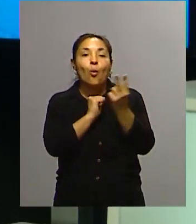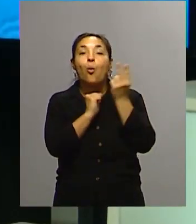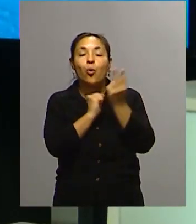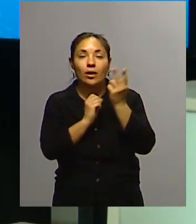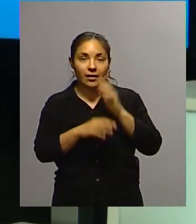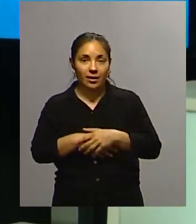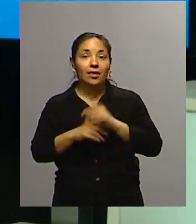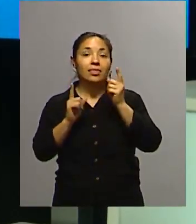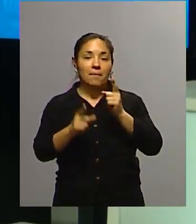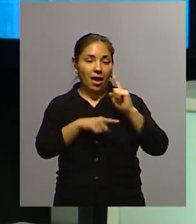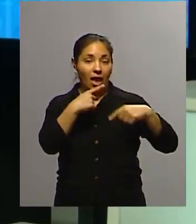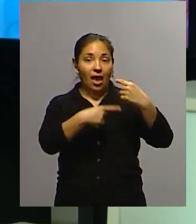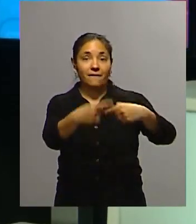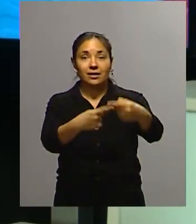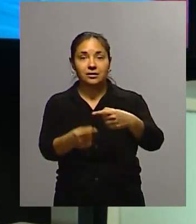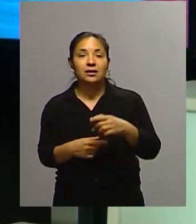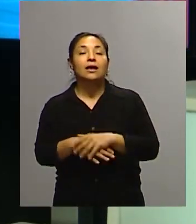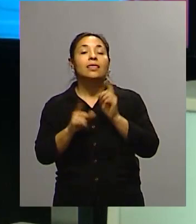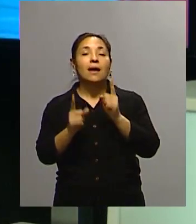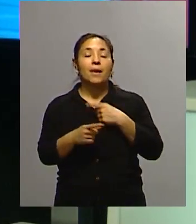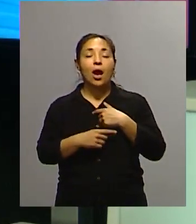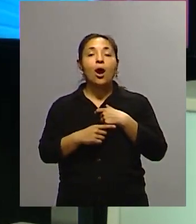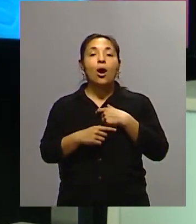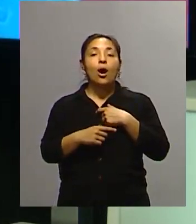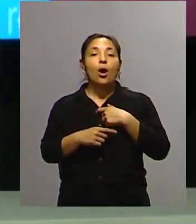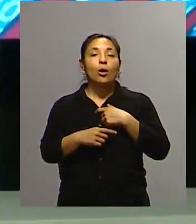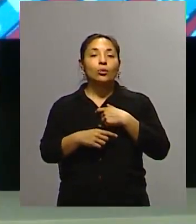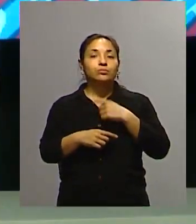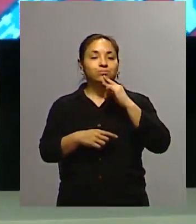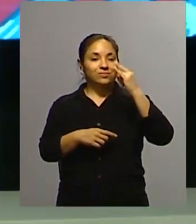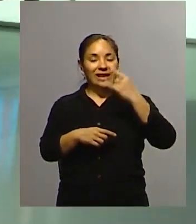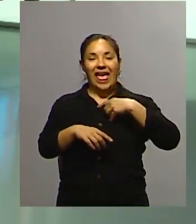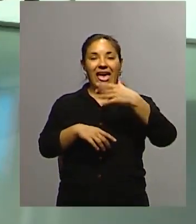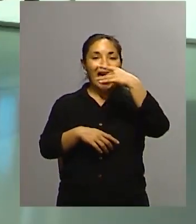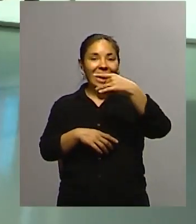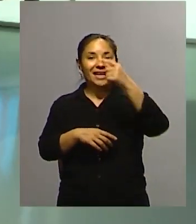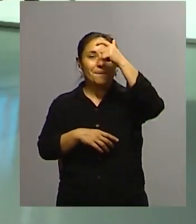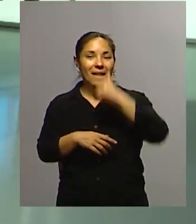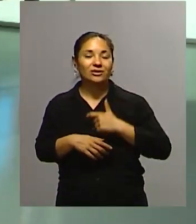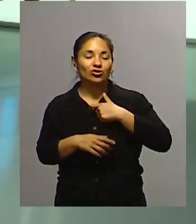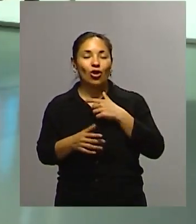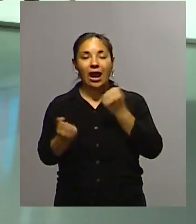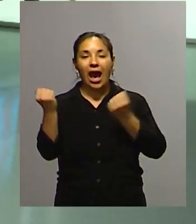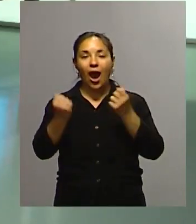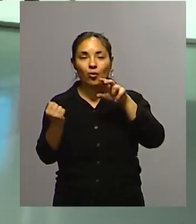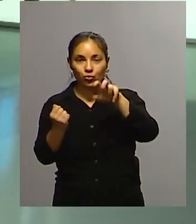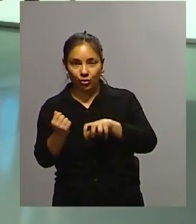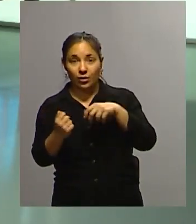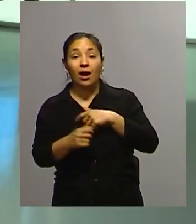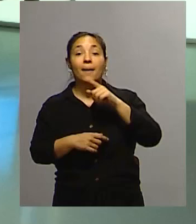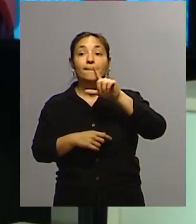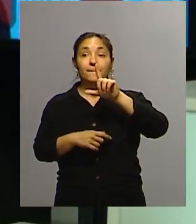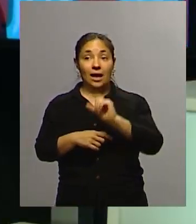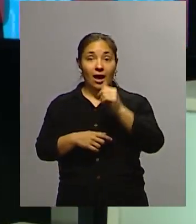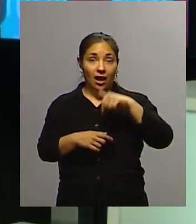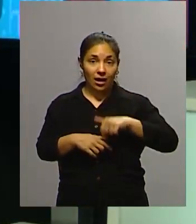se avance en el tema, el conductor designado, ¿no? Que es Hay algo opciones. que en otras partes del mundo es normal y nosotros como que todavía, si bien existe acá, y